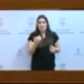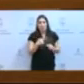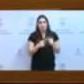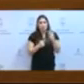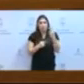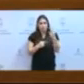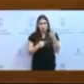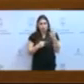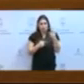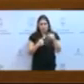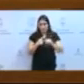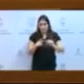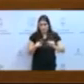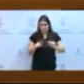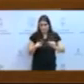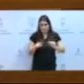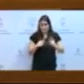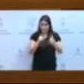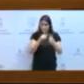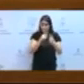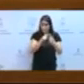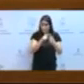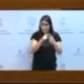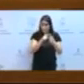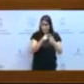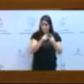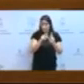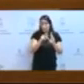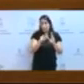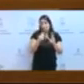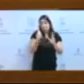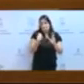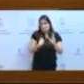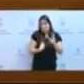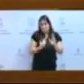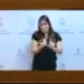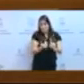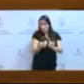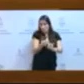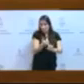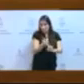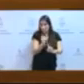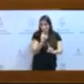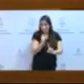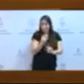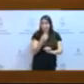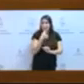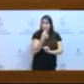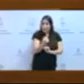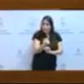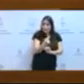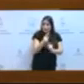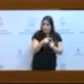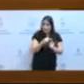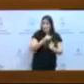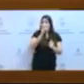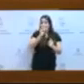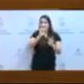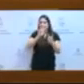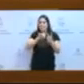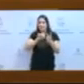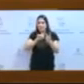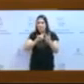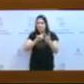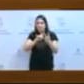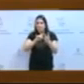cosas, creo. La medida que impone su señoría y luego, efectivamente, el cumplimiento